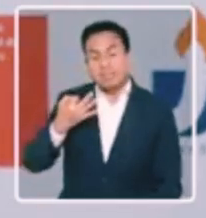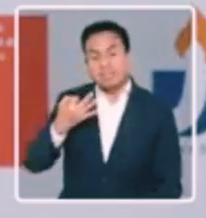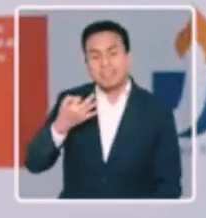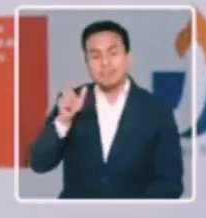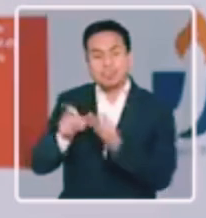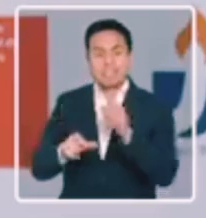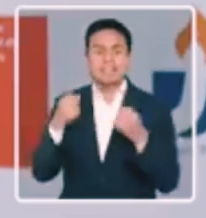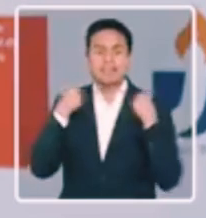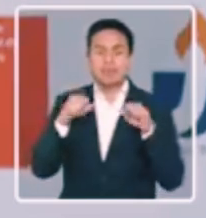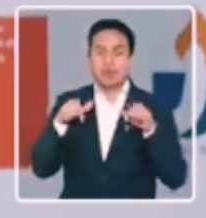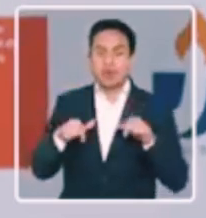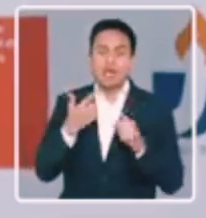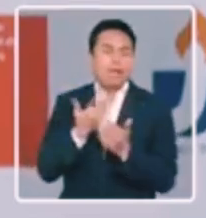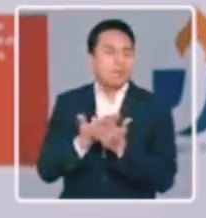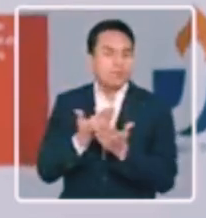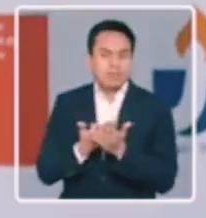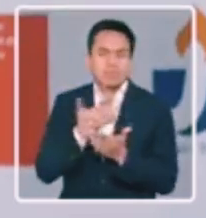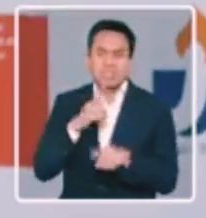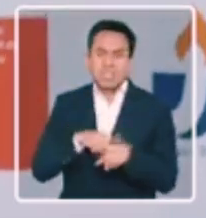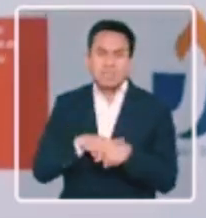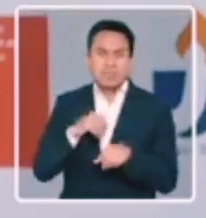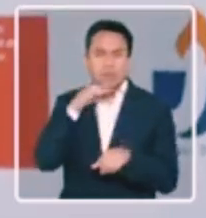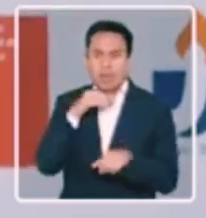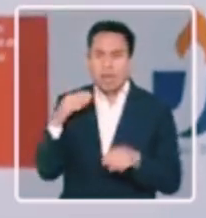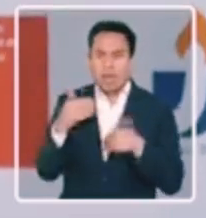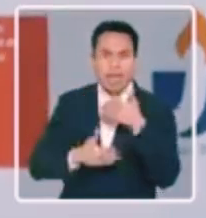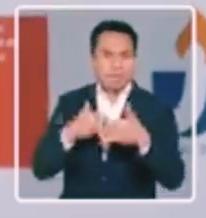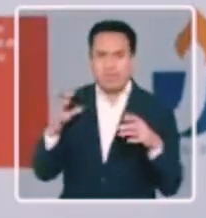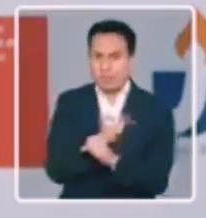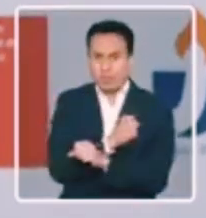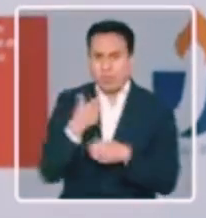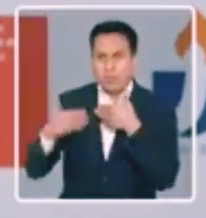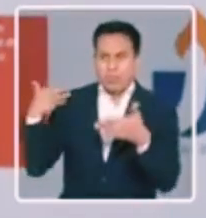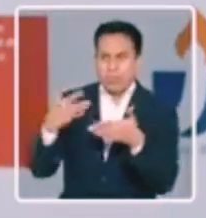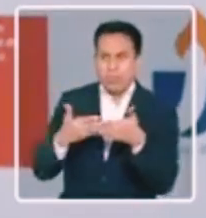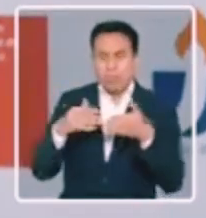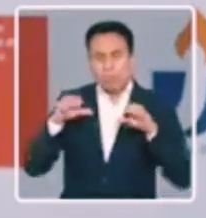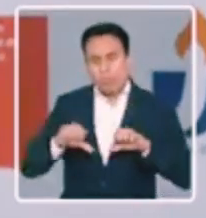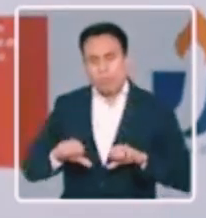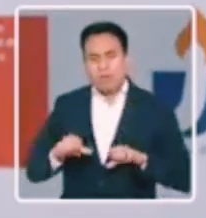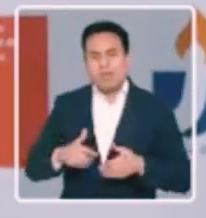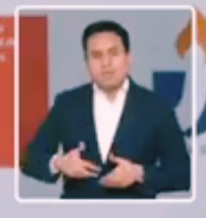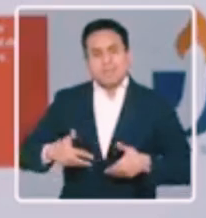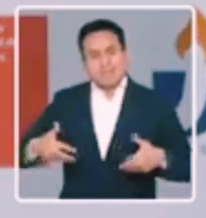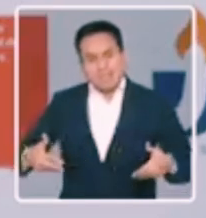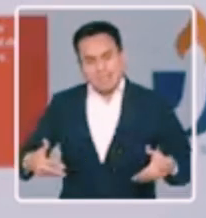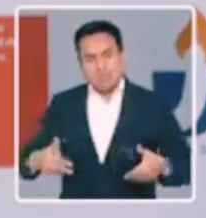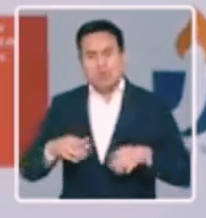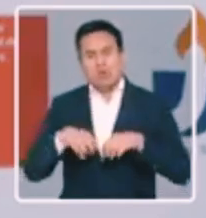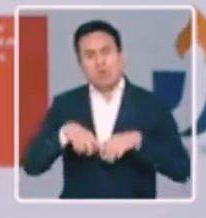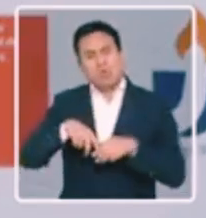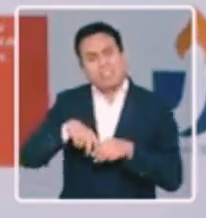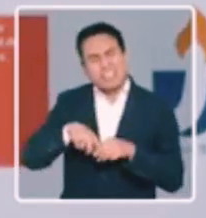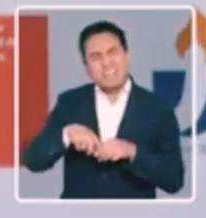que estén haciendo deporte hoy día aprovéchenlo porque el tiempo pasa volando uno se va achacando suben los kilos las rodillas